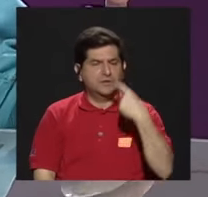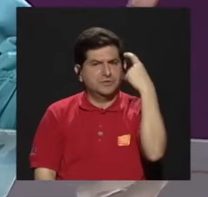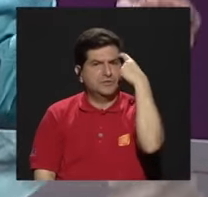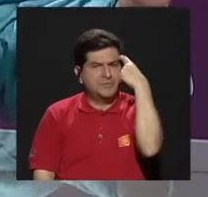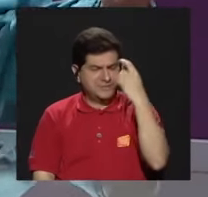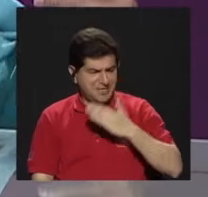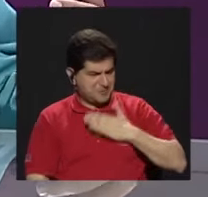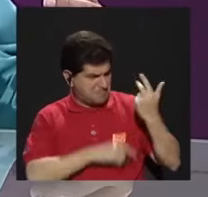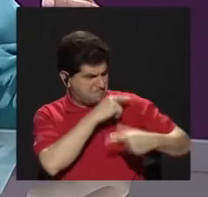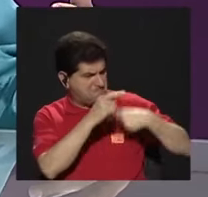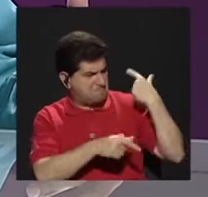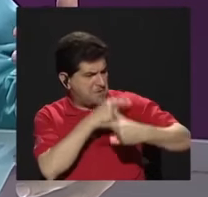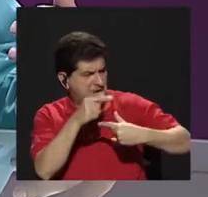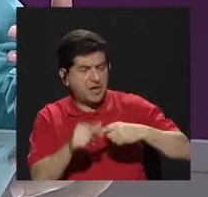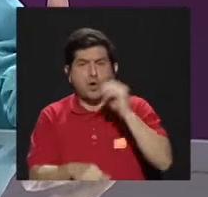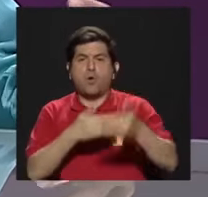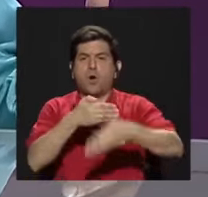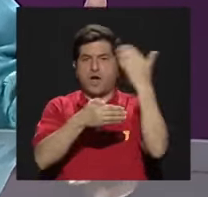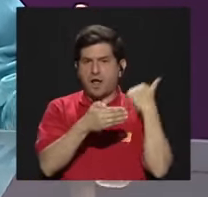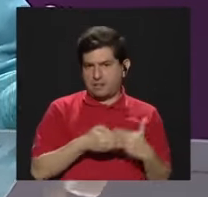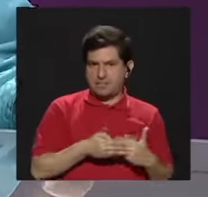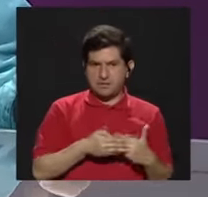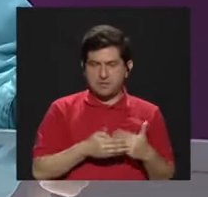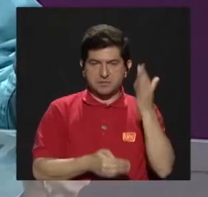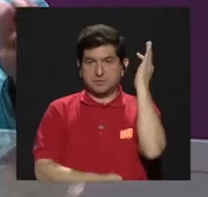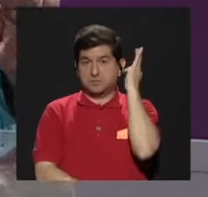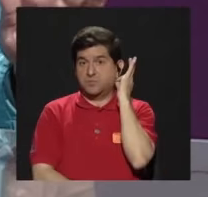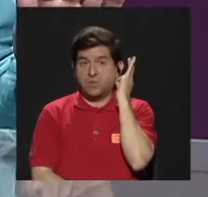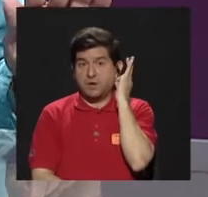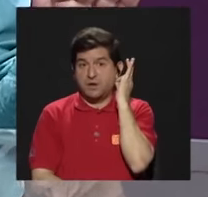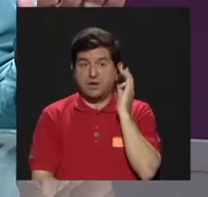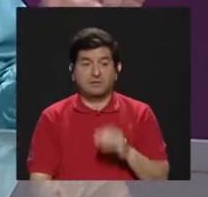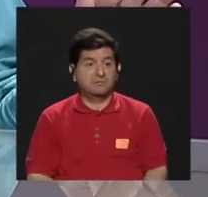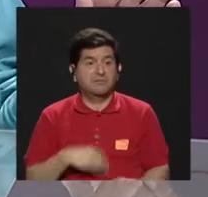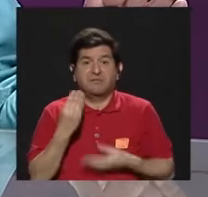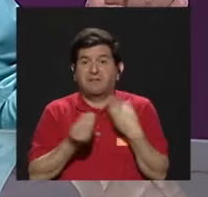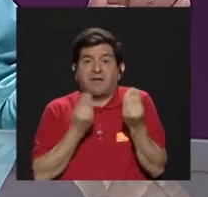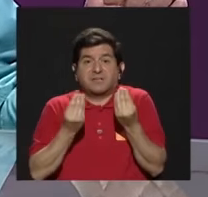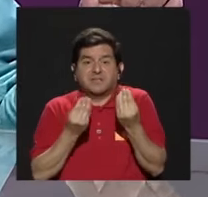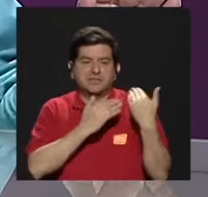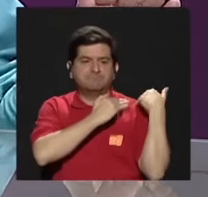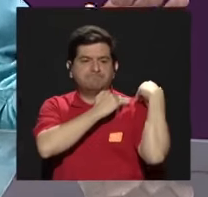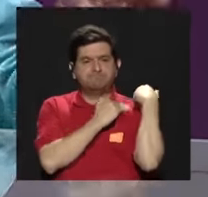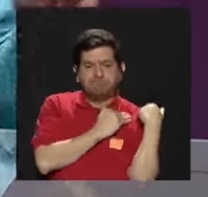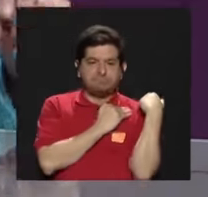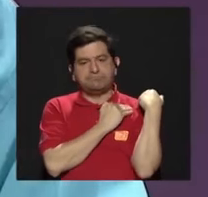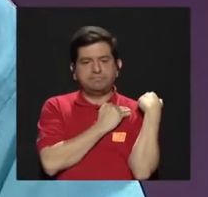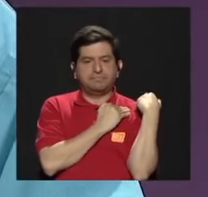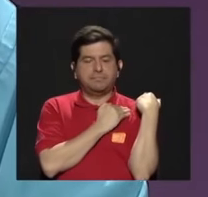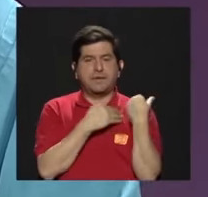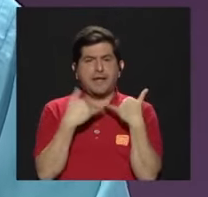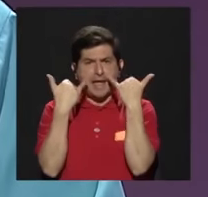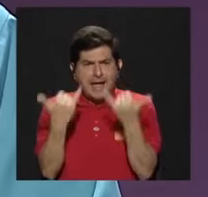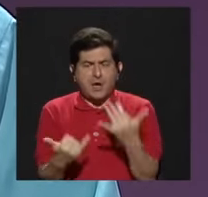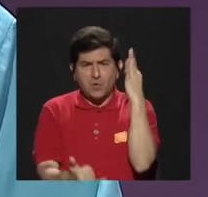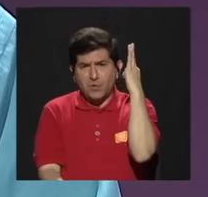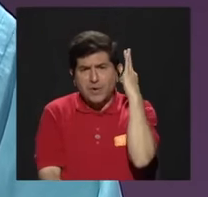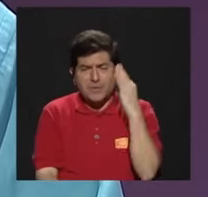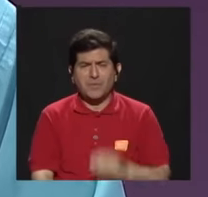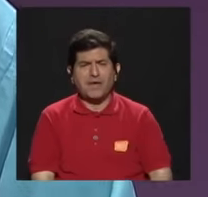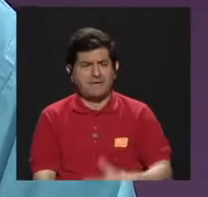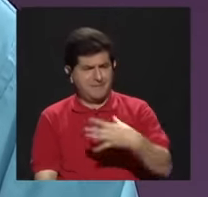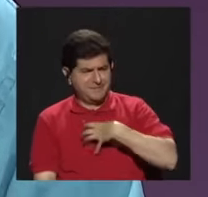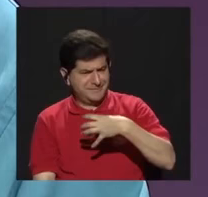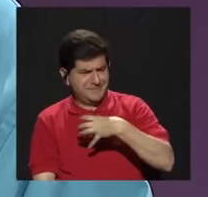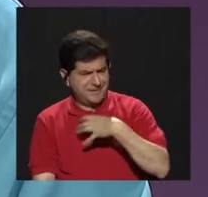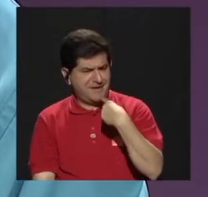mi generación, en generaciones anteriores, en donde la mujer no le quedaba más que aguantar. Uh-huh. Si ahorita una mujer reclama y